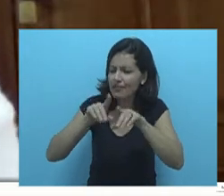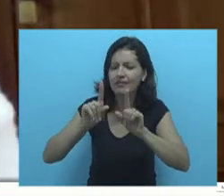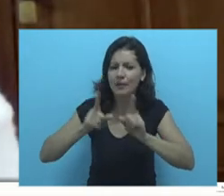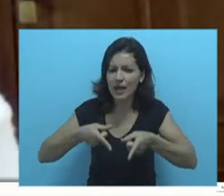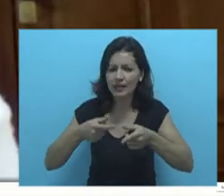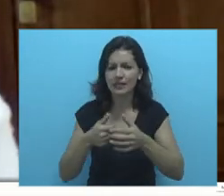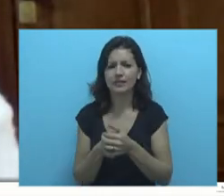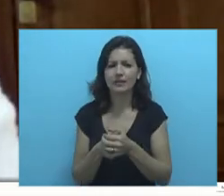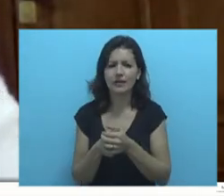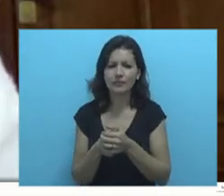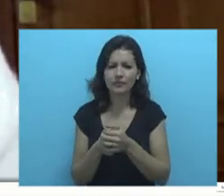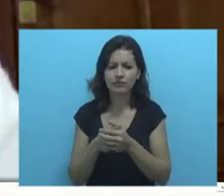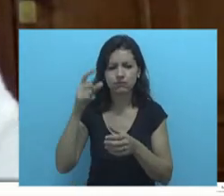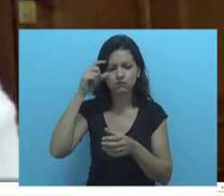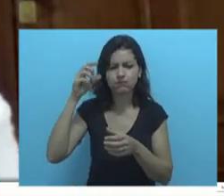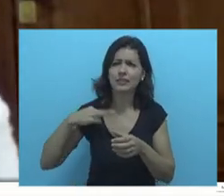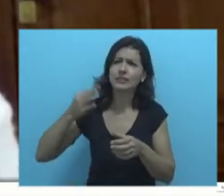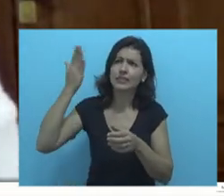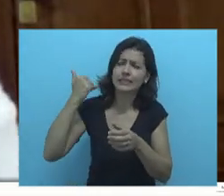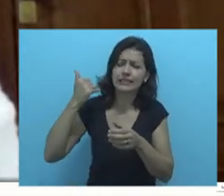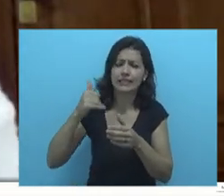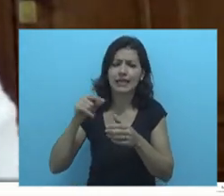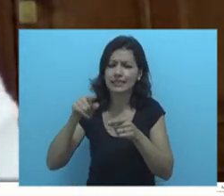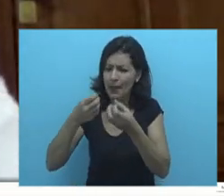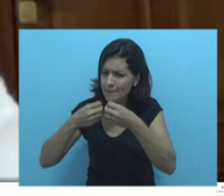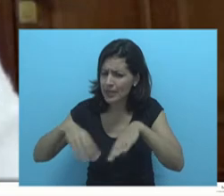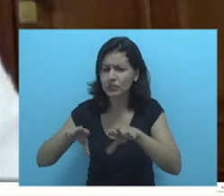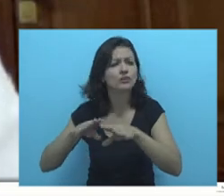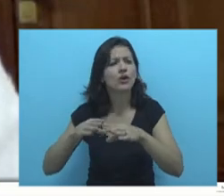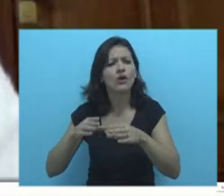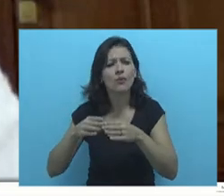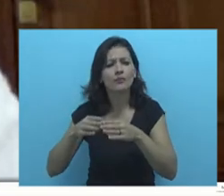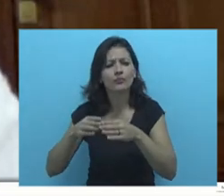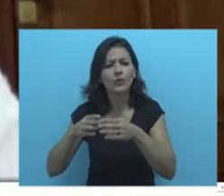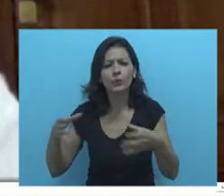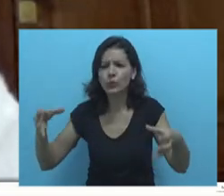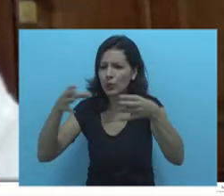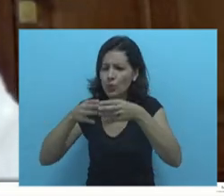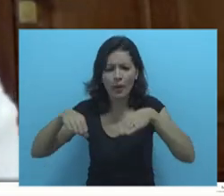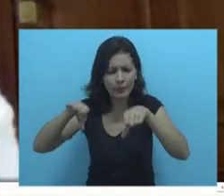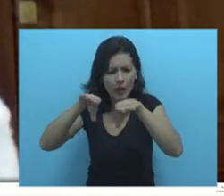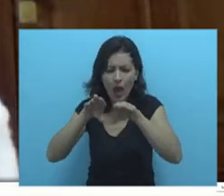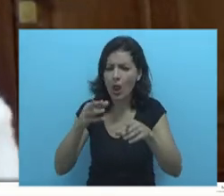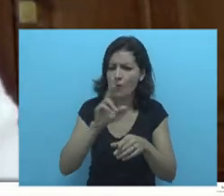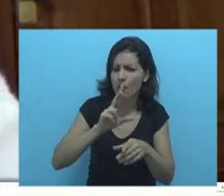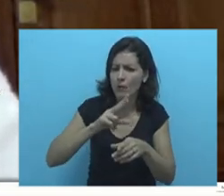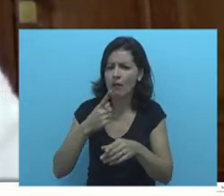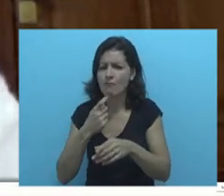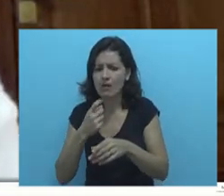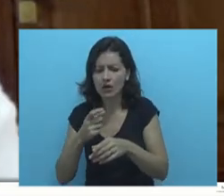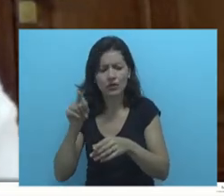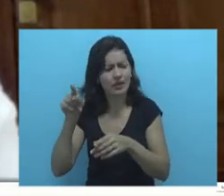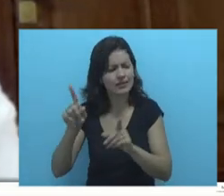hacerlo, porque hace 10 años tenía un gabinete paritario y confiaba en un montón de mujeres para llevar adelante una tarea de gestión. Ese feminista que